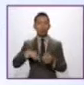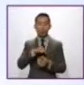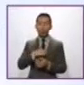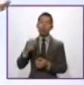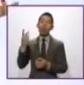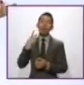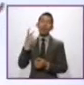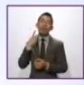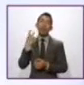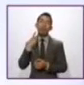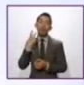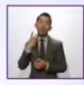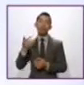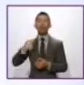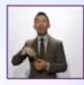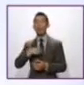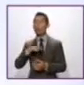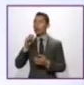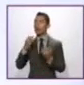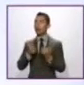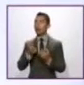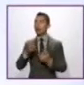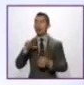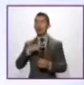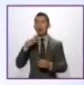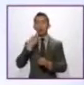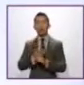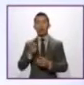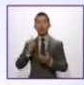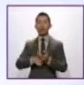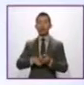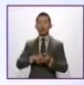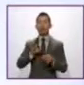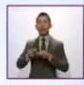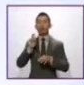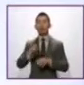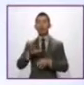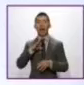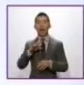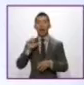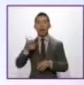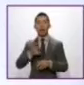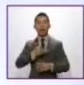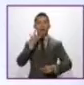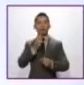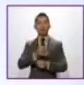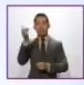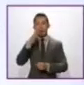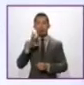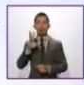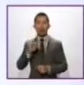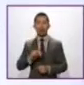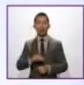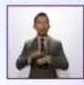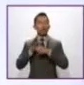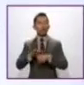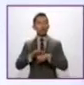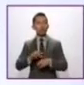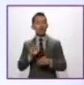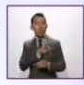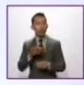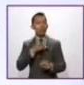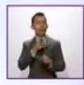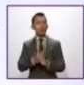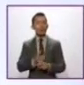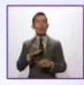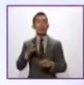políticos, nosotros los que pretendemos ocupar un cargo público, no tenemos la solución mágica. La solución es real. La solución ya